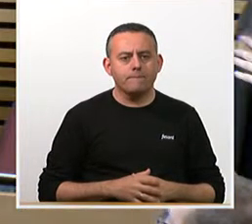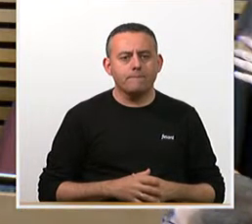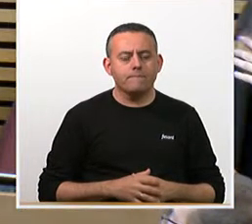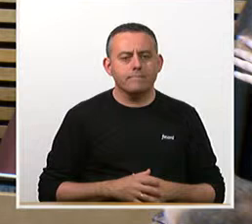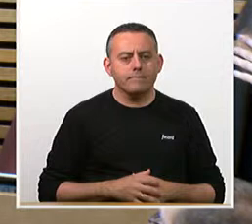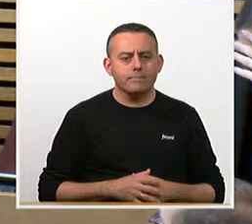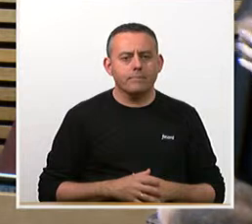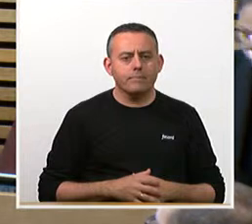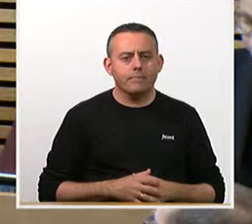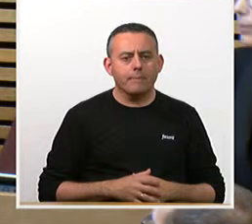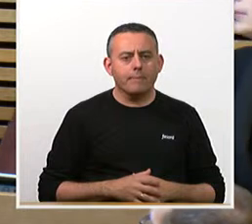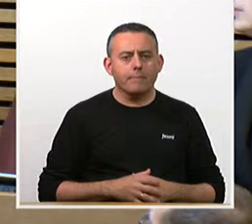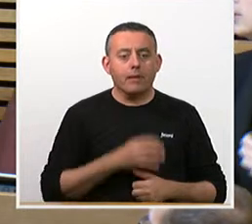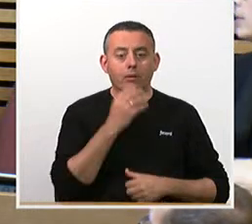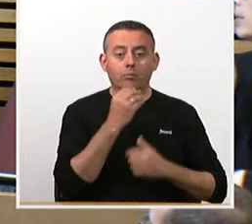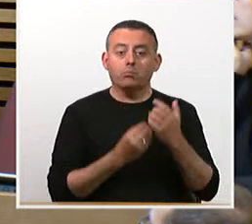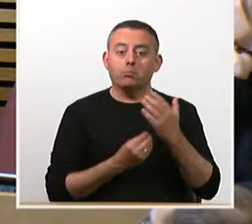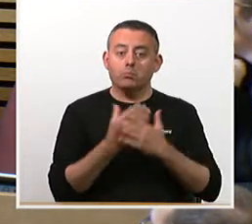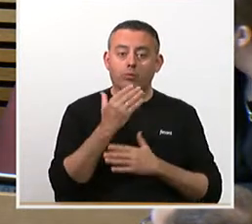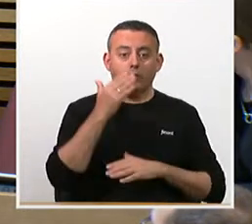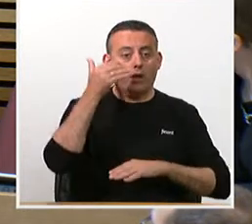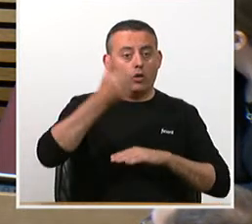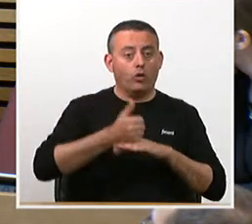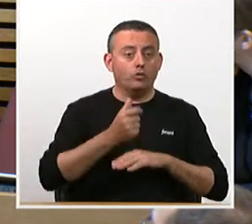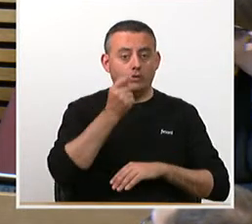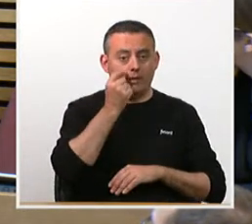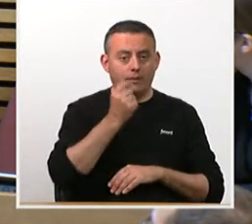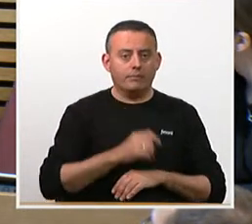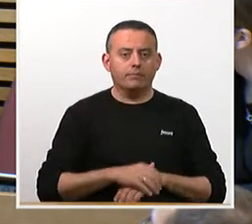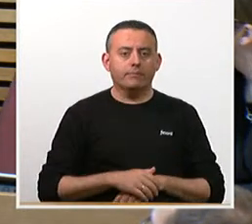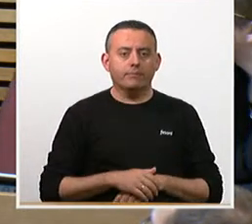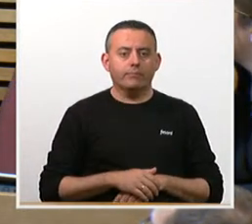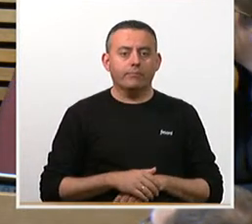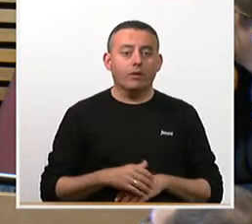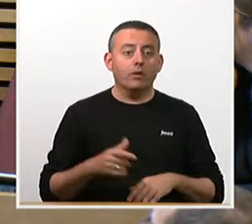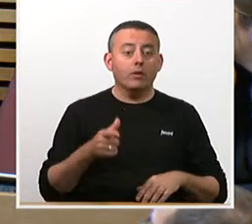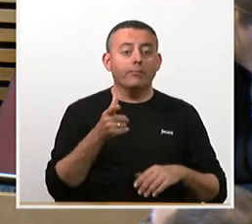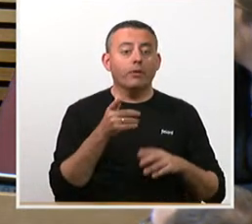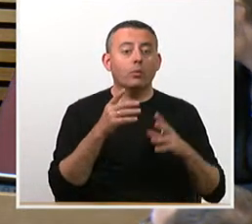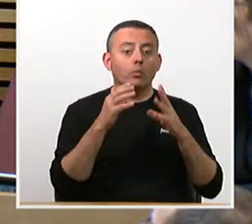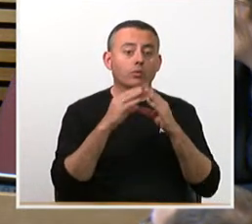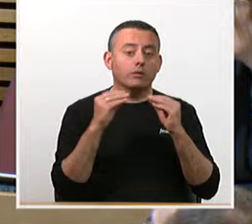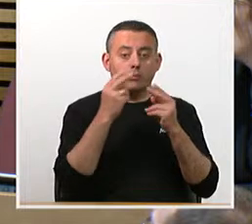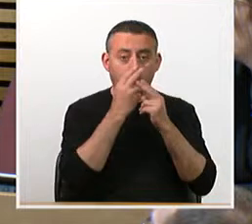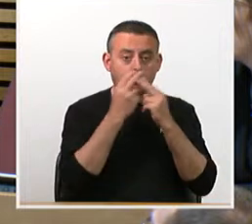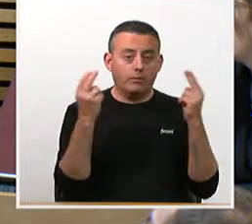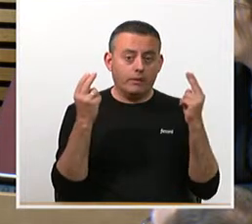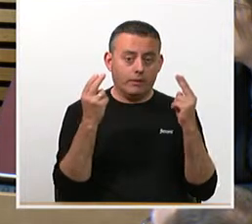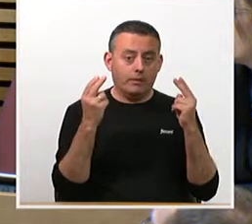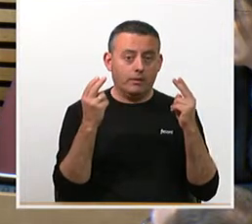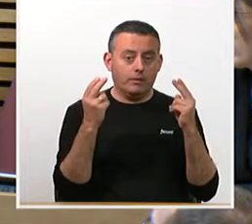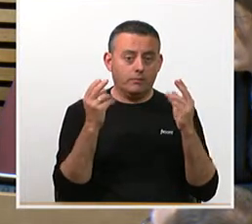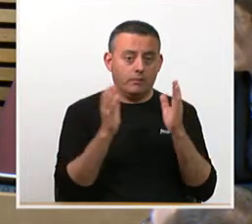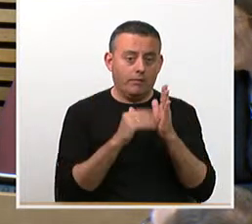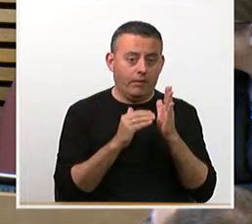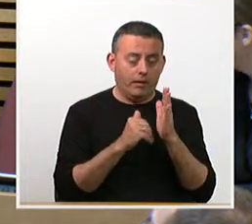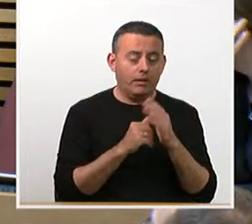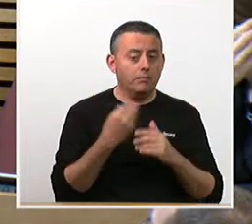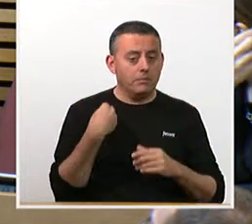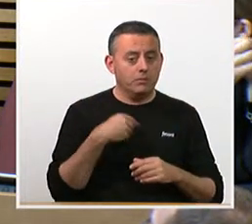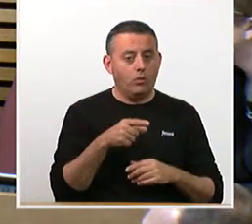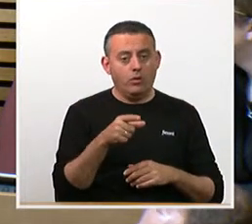11981 día cons cons social de universad públ valencianes son elg de representa de la